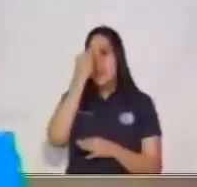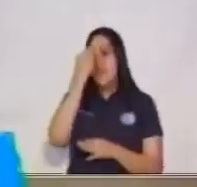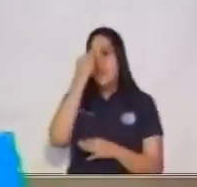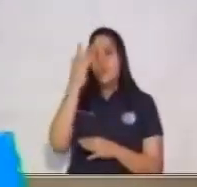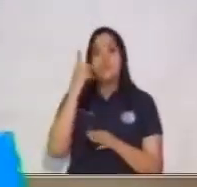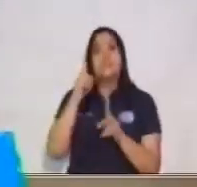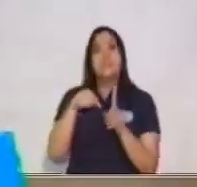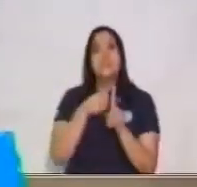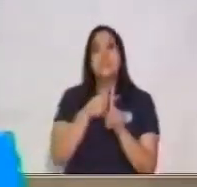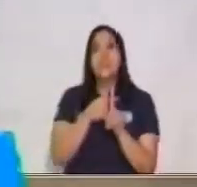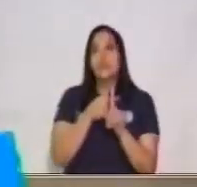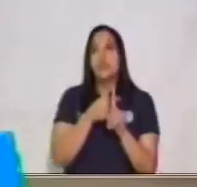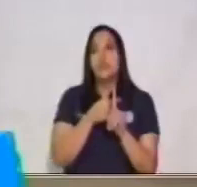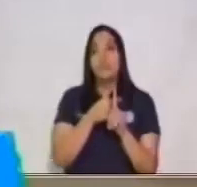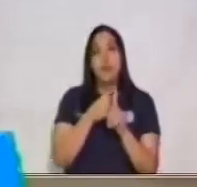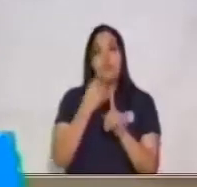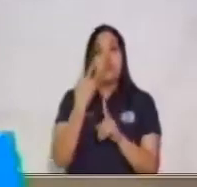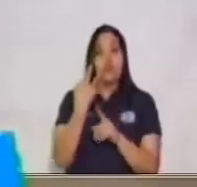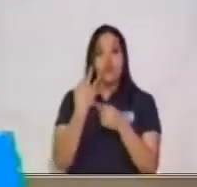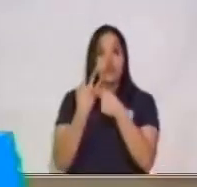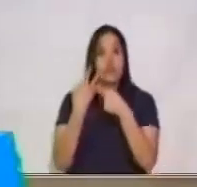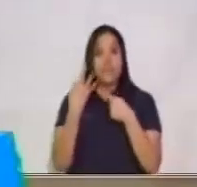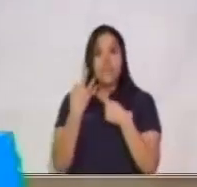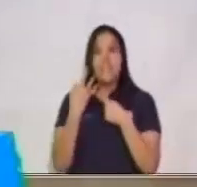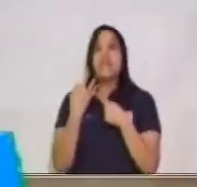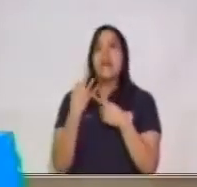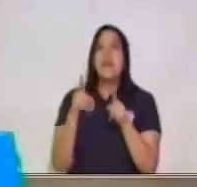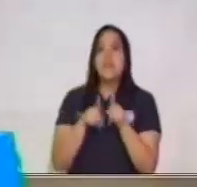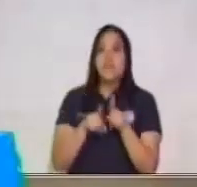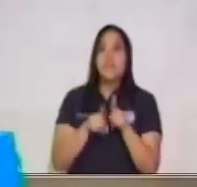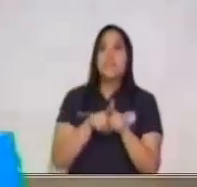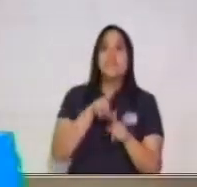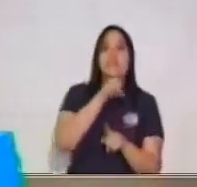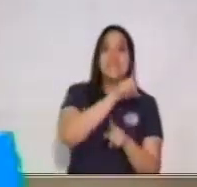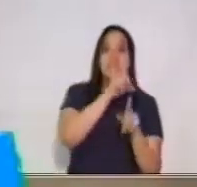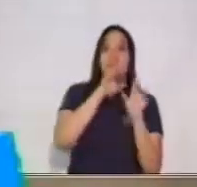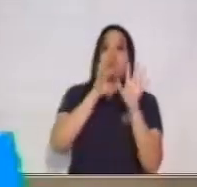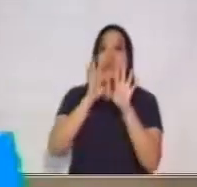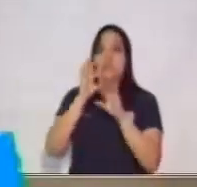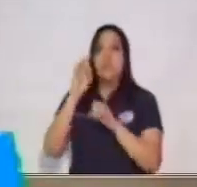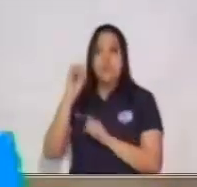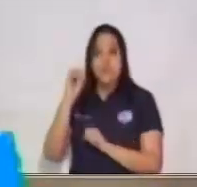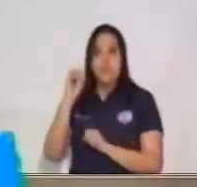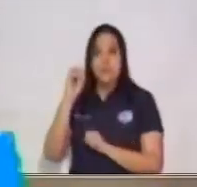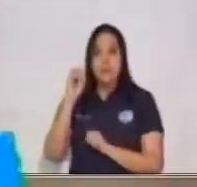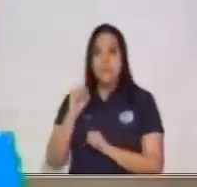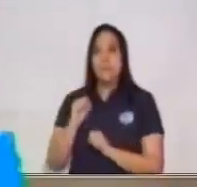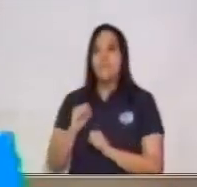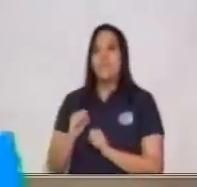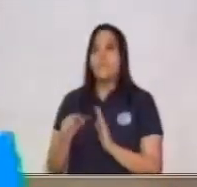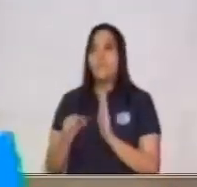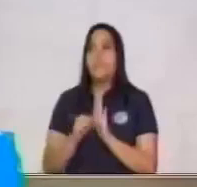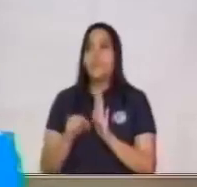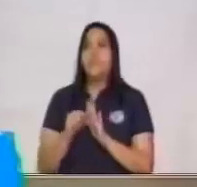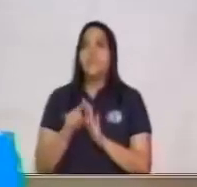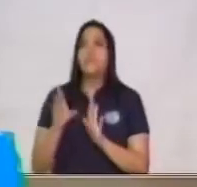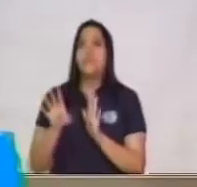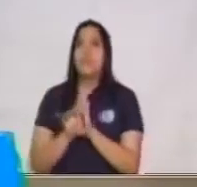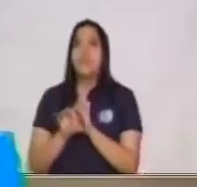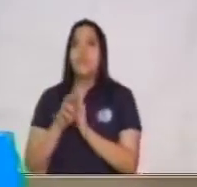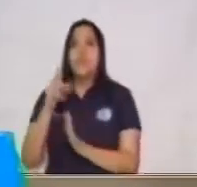tres ángulos, alfa, beta, gamma, nos da 180 grados. Alfa tiene un valor de